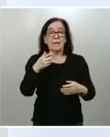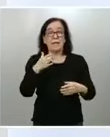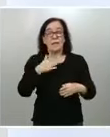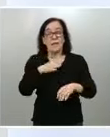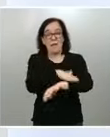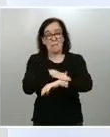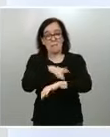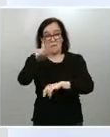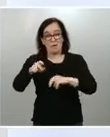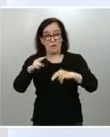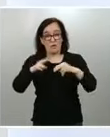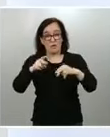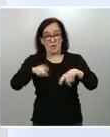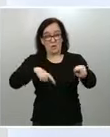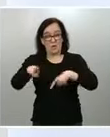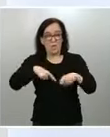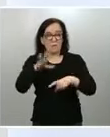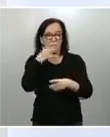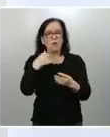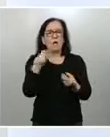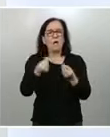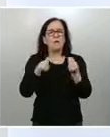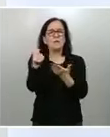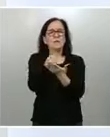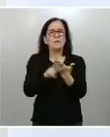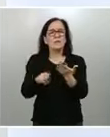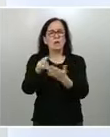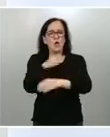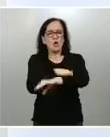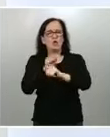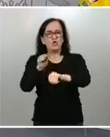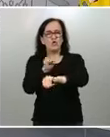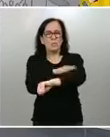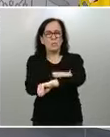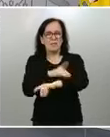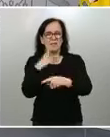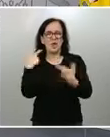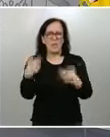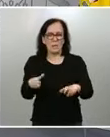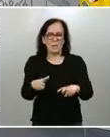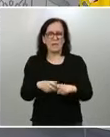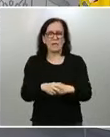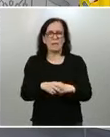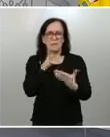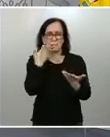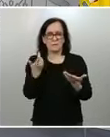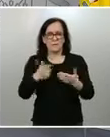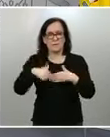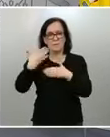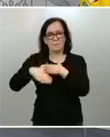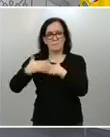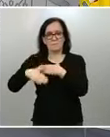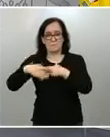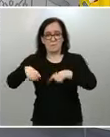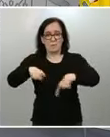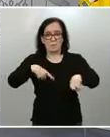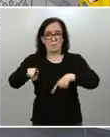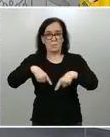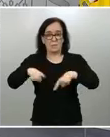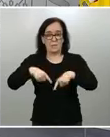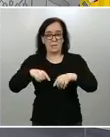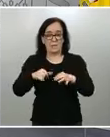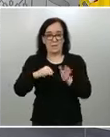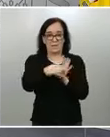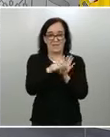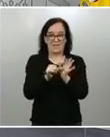cómo tiene diseñado un ministerio en su departamento las restricciones a la movilidad interprovincial futuras